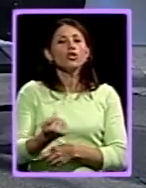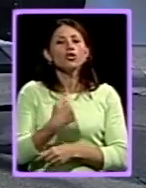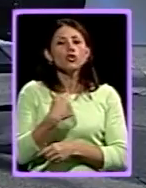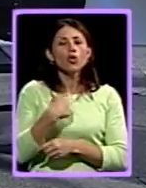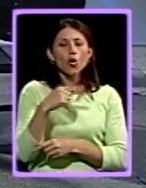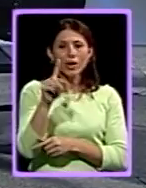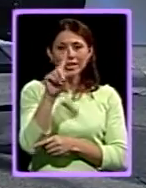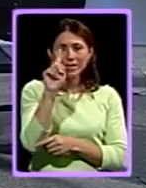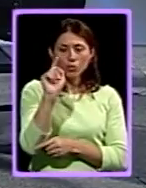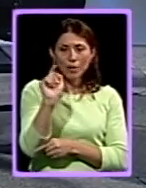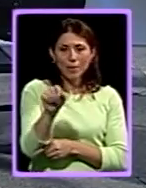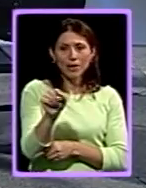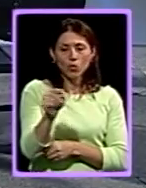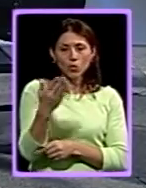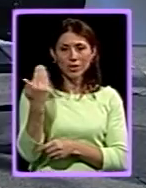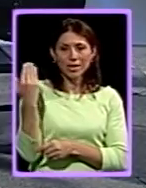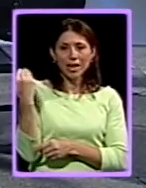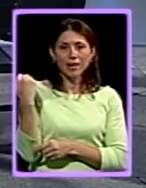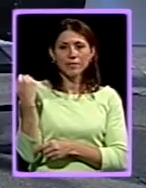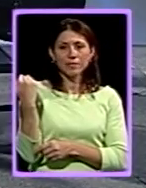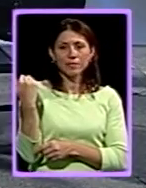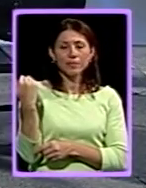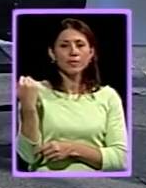y eso lo puedo decir ahora,